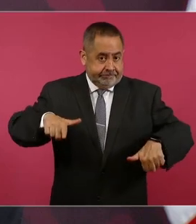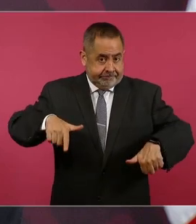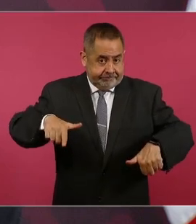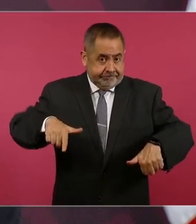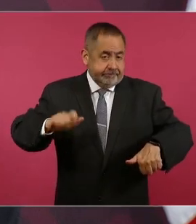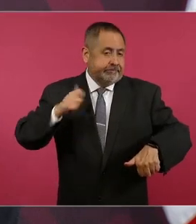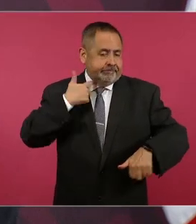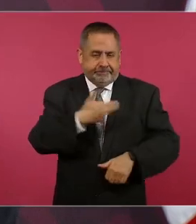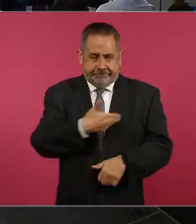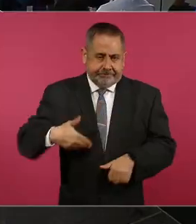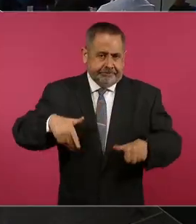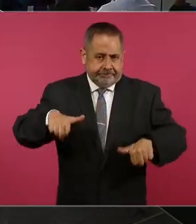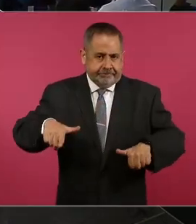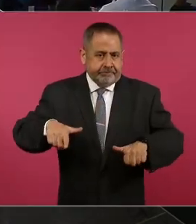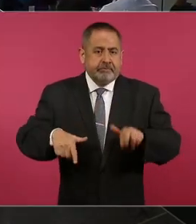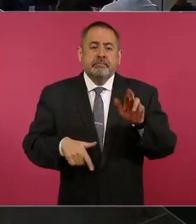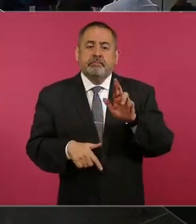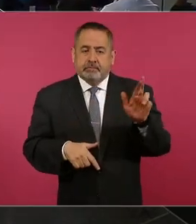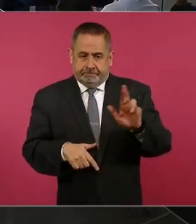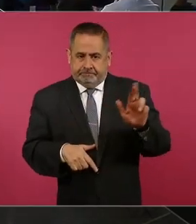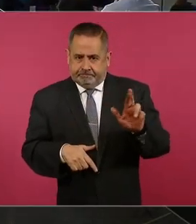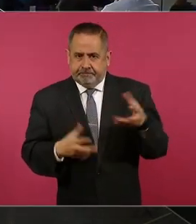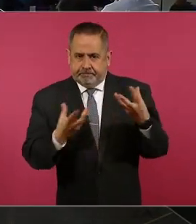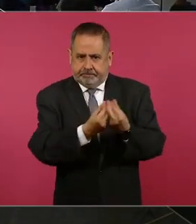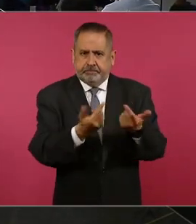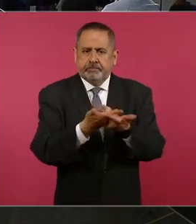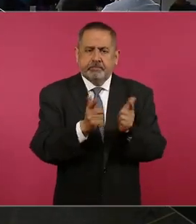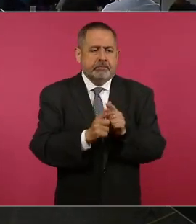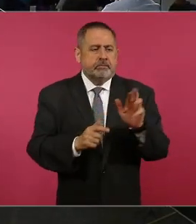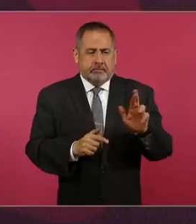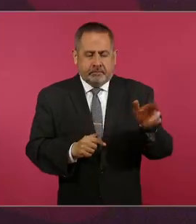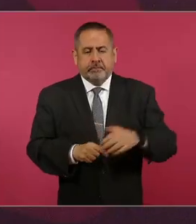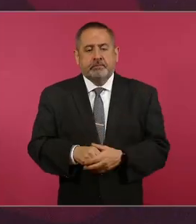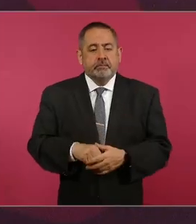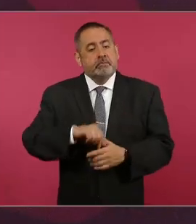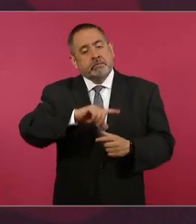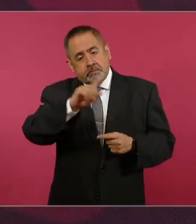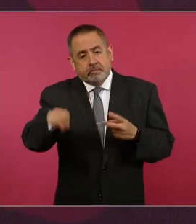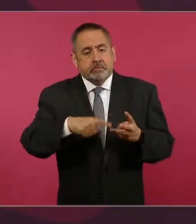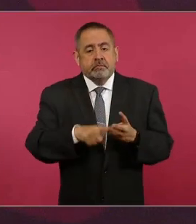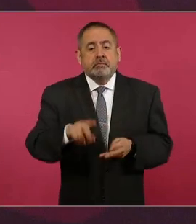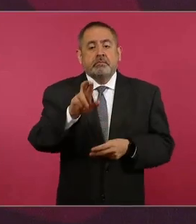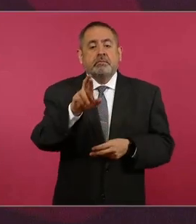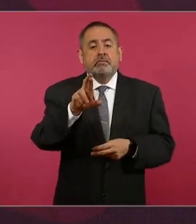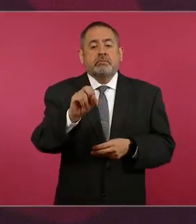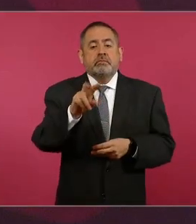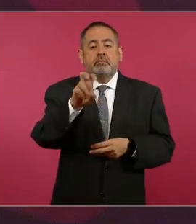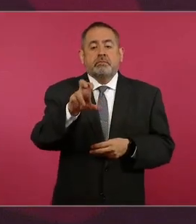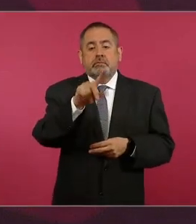Lincoln, republicano. Roosevelt, demócrata.